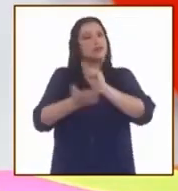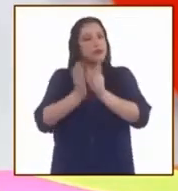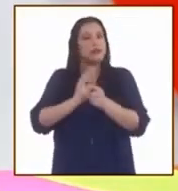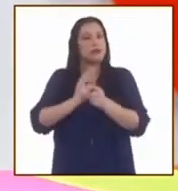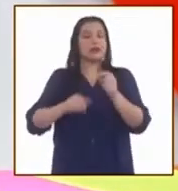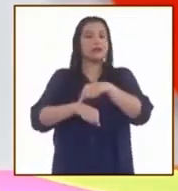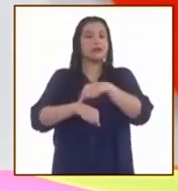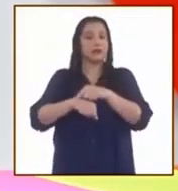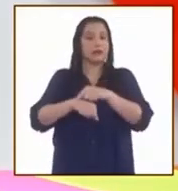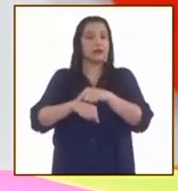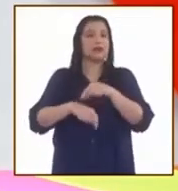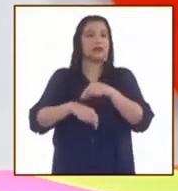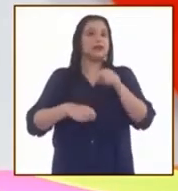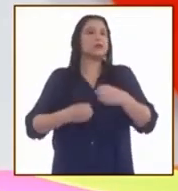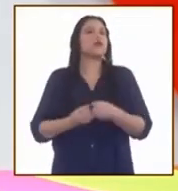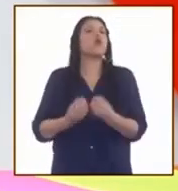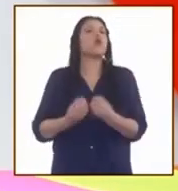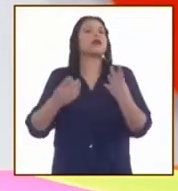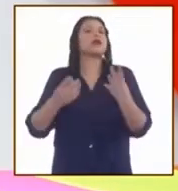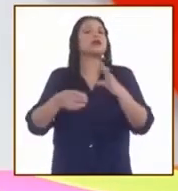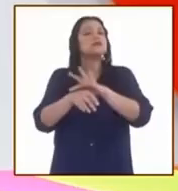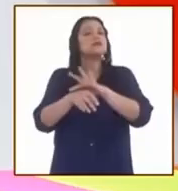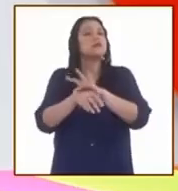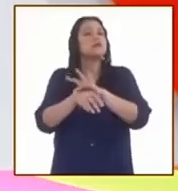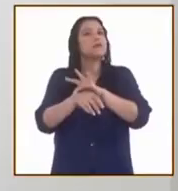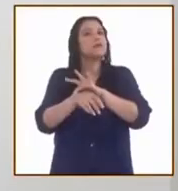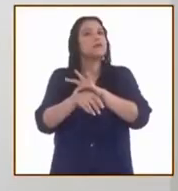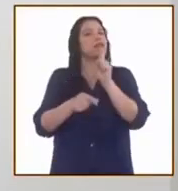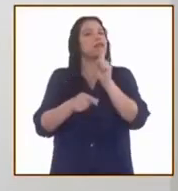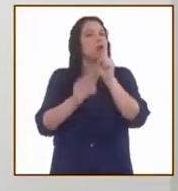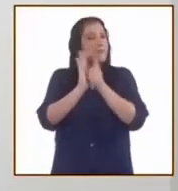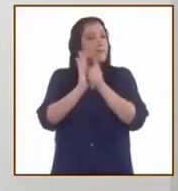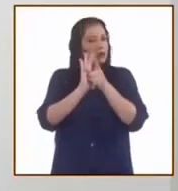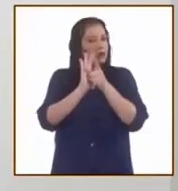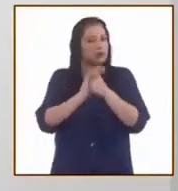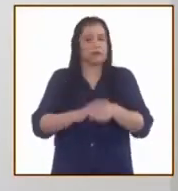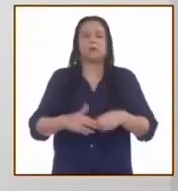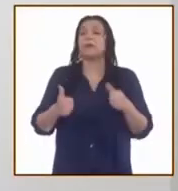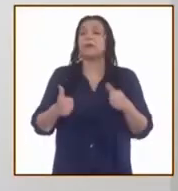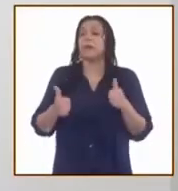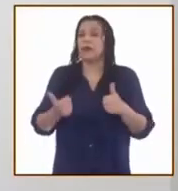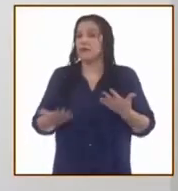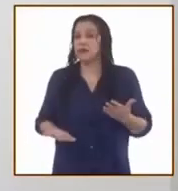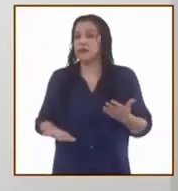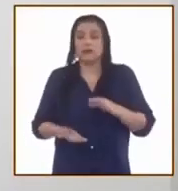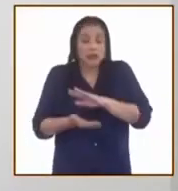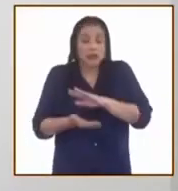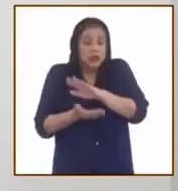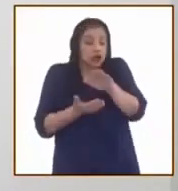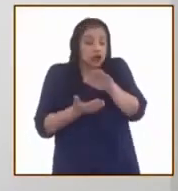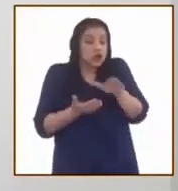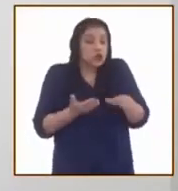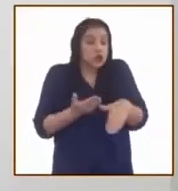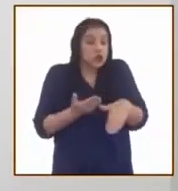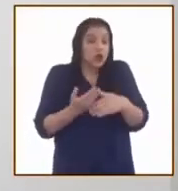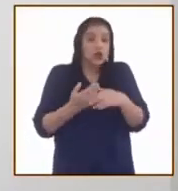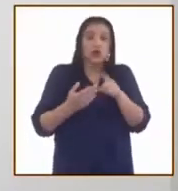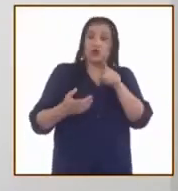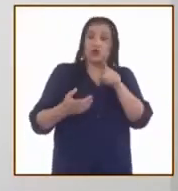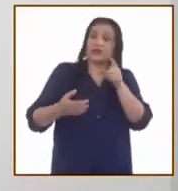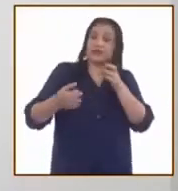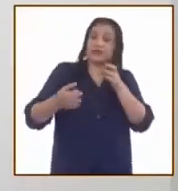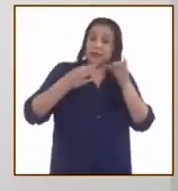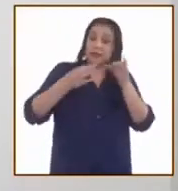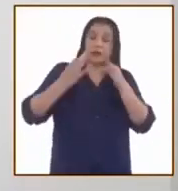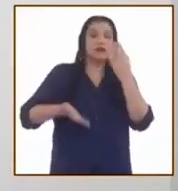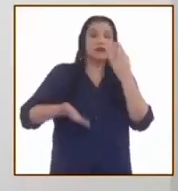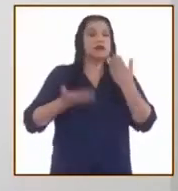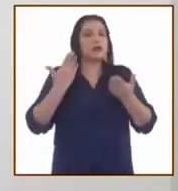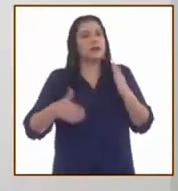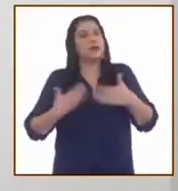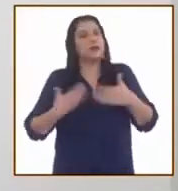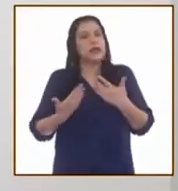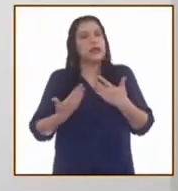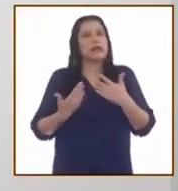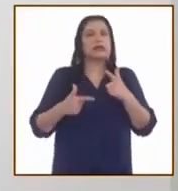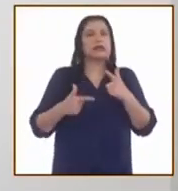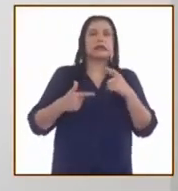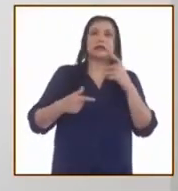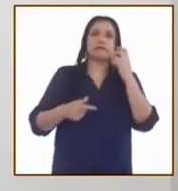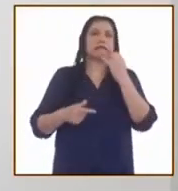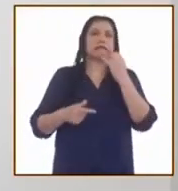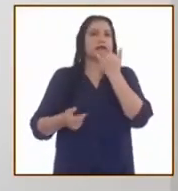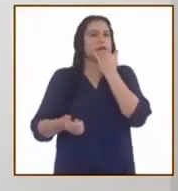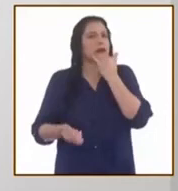de descanso debíamos medir cuántos latidos teníamos por minuto. Muy bien. Todo lo que hemos mencionado puede ocasionar esos